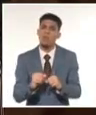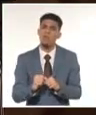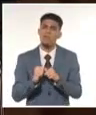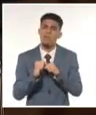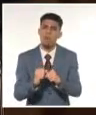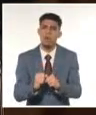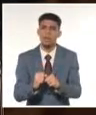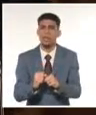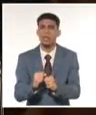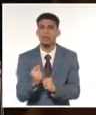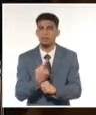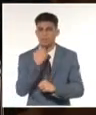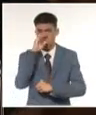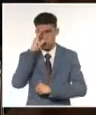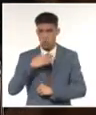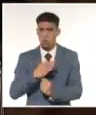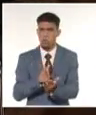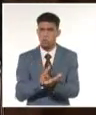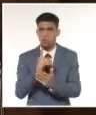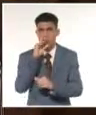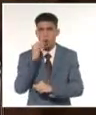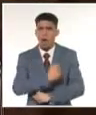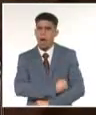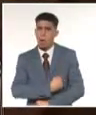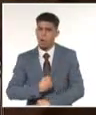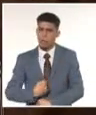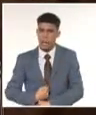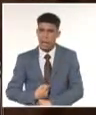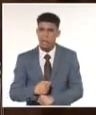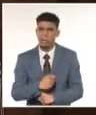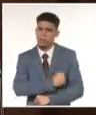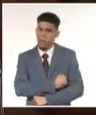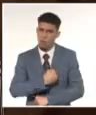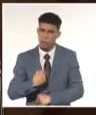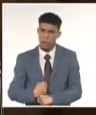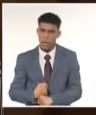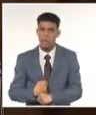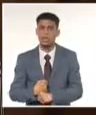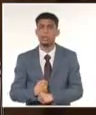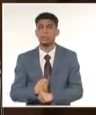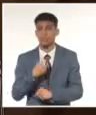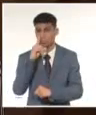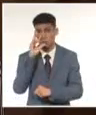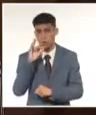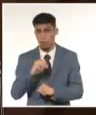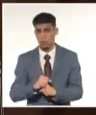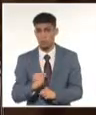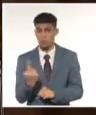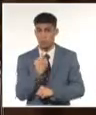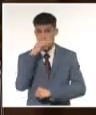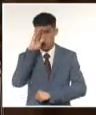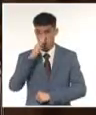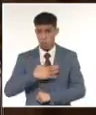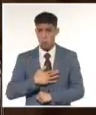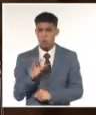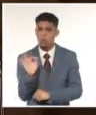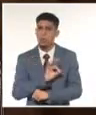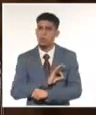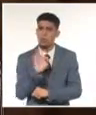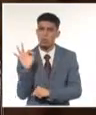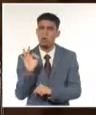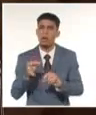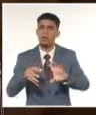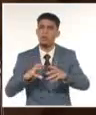soportar, tolerar, sufrir, sacrificarse. No, esa jamás podría ser nuestra